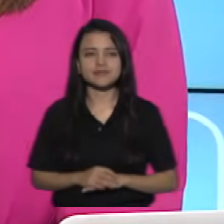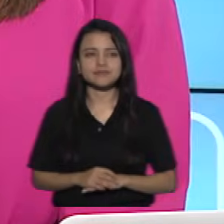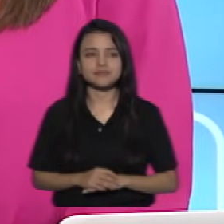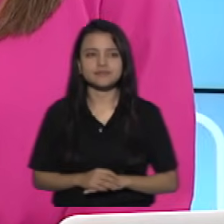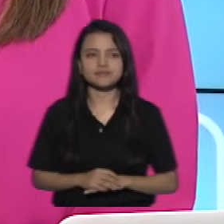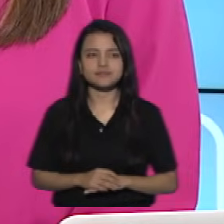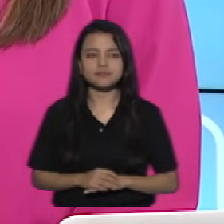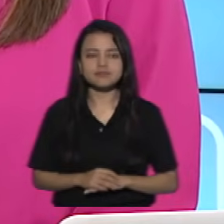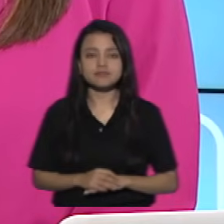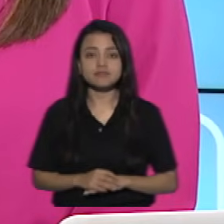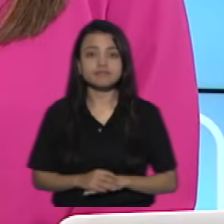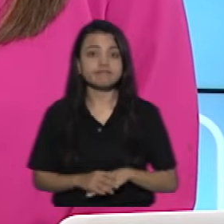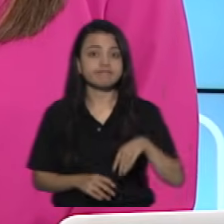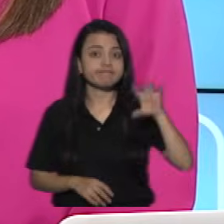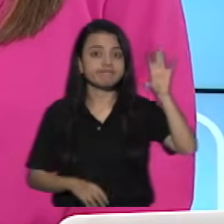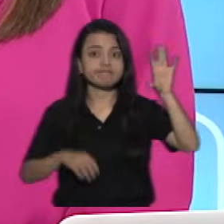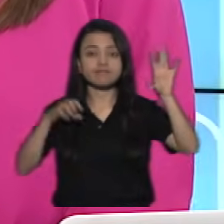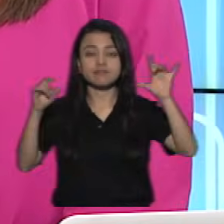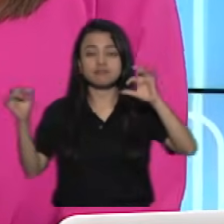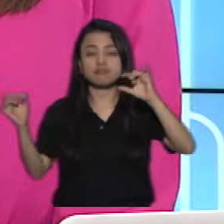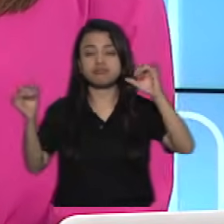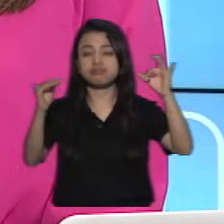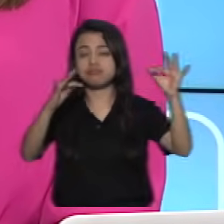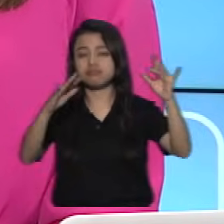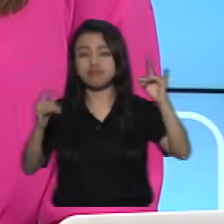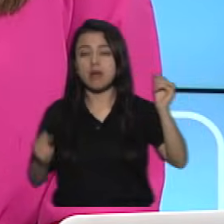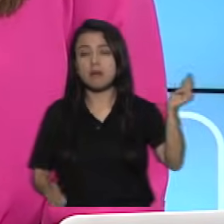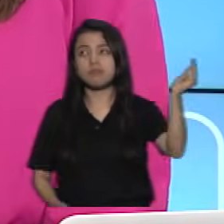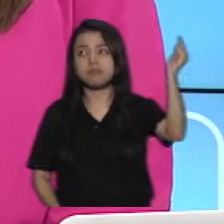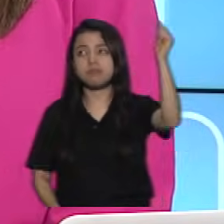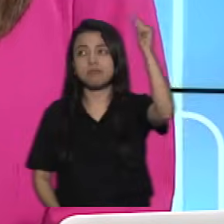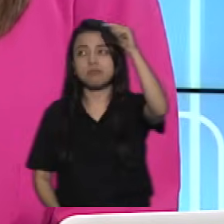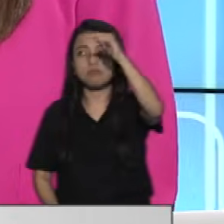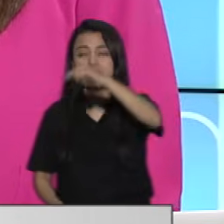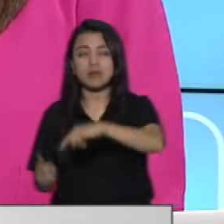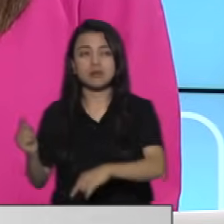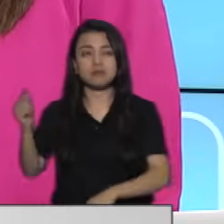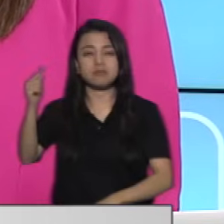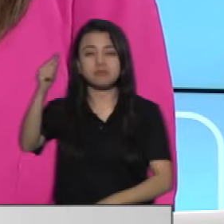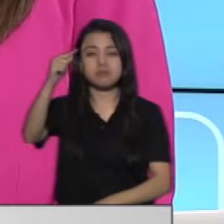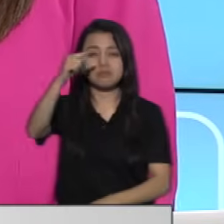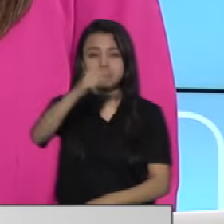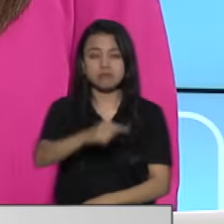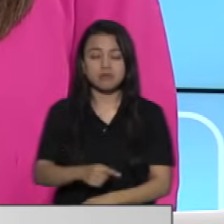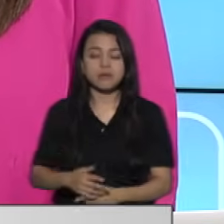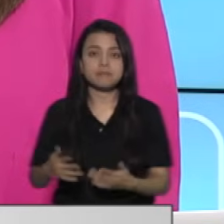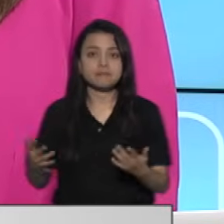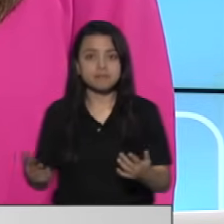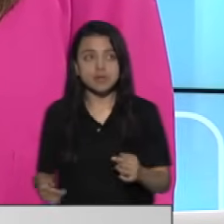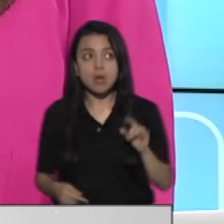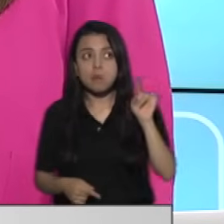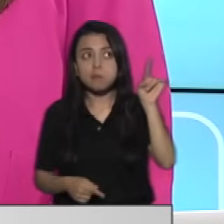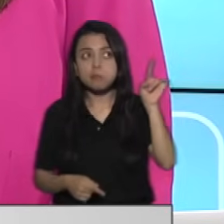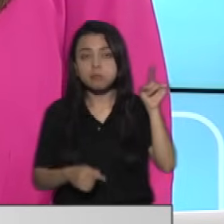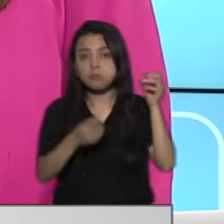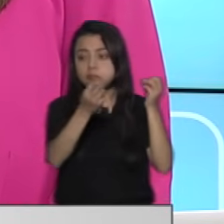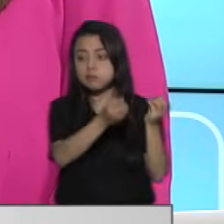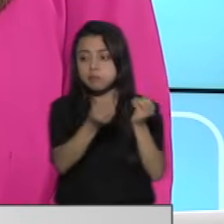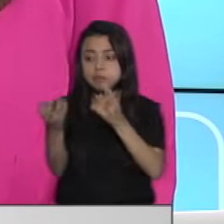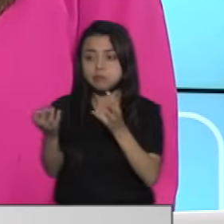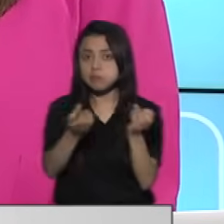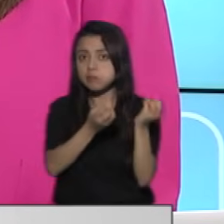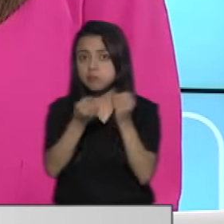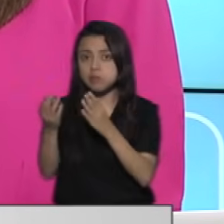Los continuos bombardeos y las restricciones que impone Israel a Gaza de suministros como el combustible obliga a la reducción de